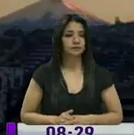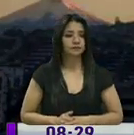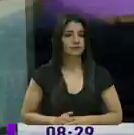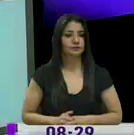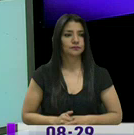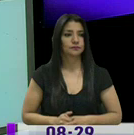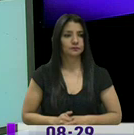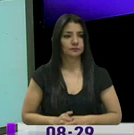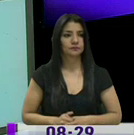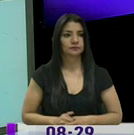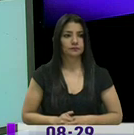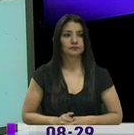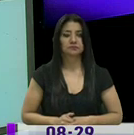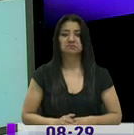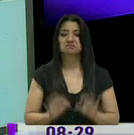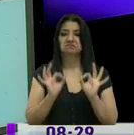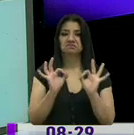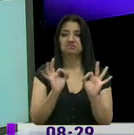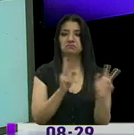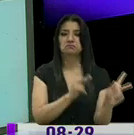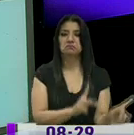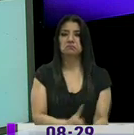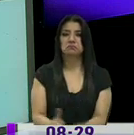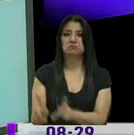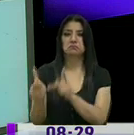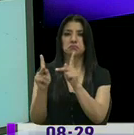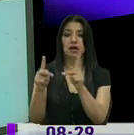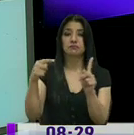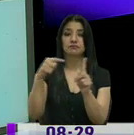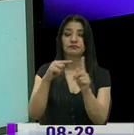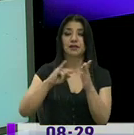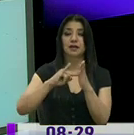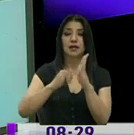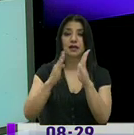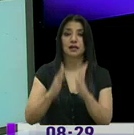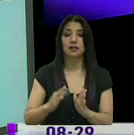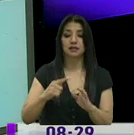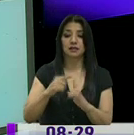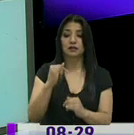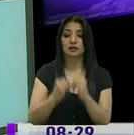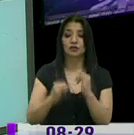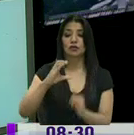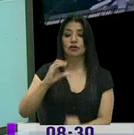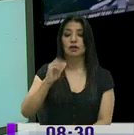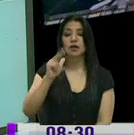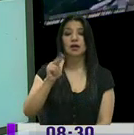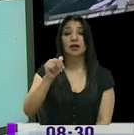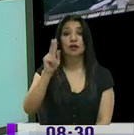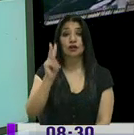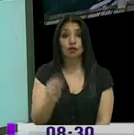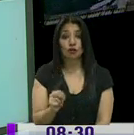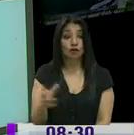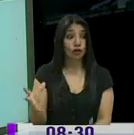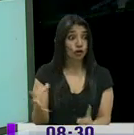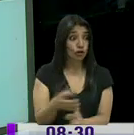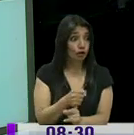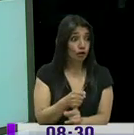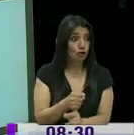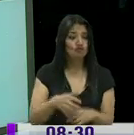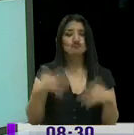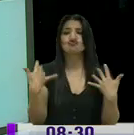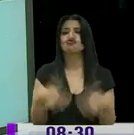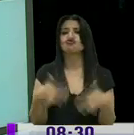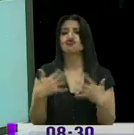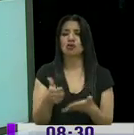este es un excelente plan el que maneja el arquitecto carreón sin duda lo logran hacer será un beneficio